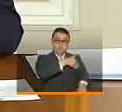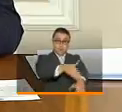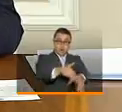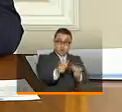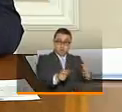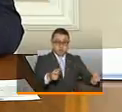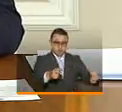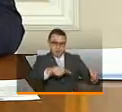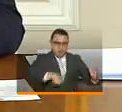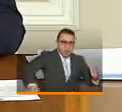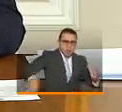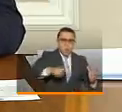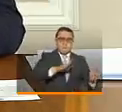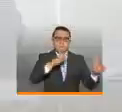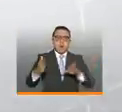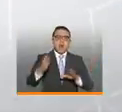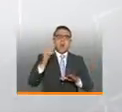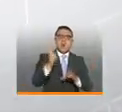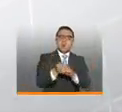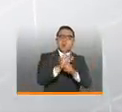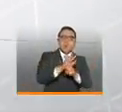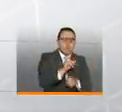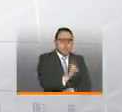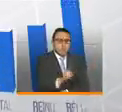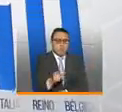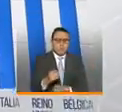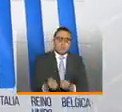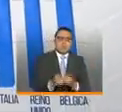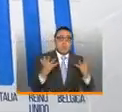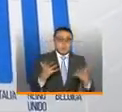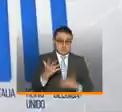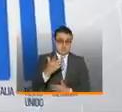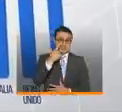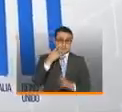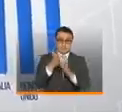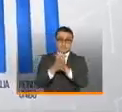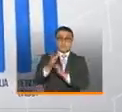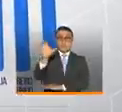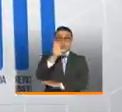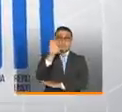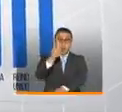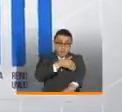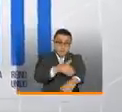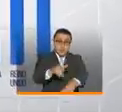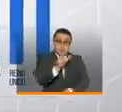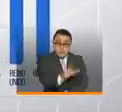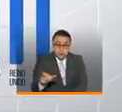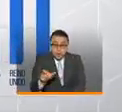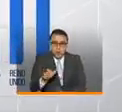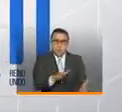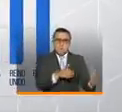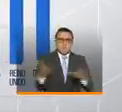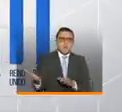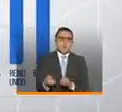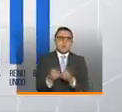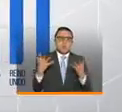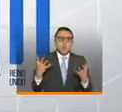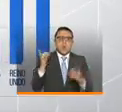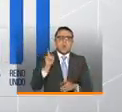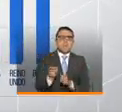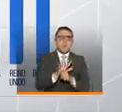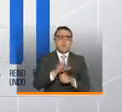ver a continuación, Colombia registra 1.054 muertes por millón, ubicándose por debajo de